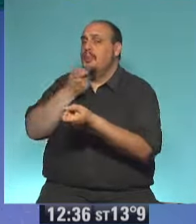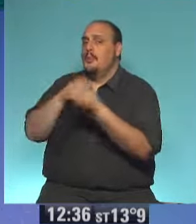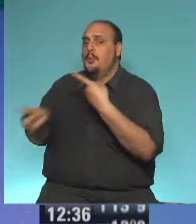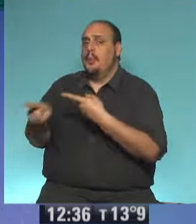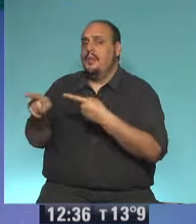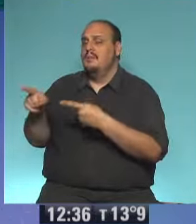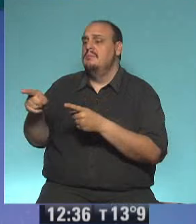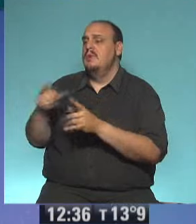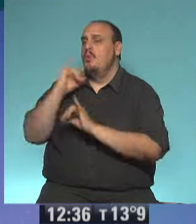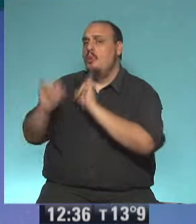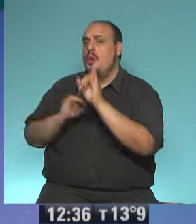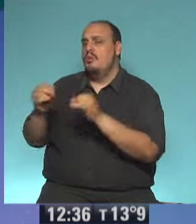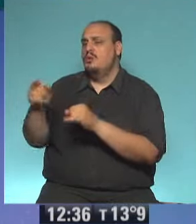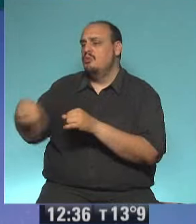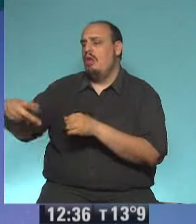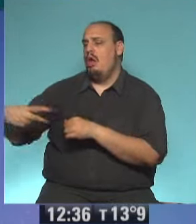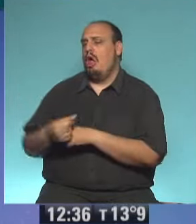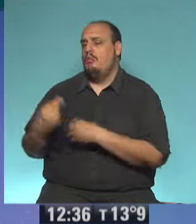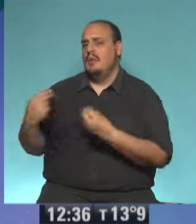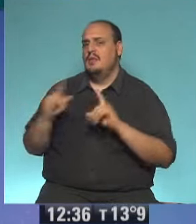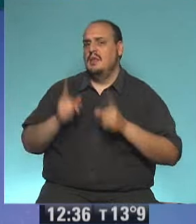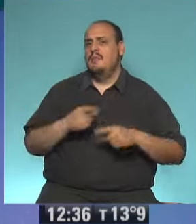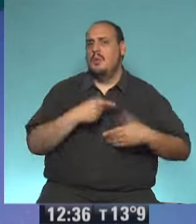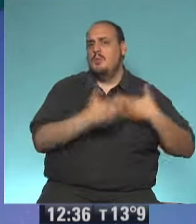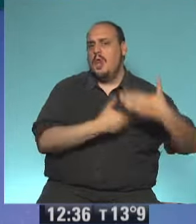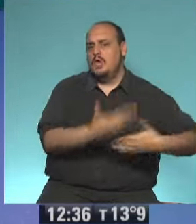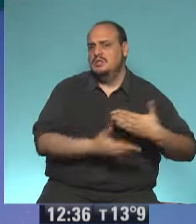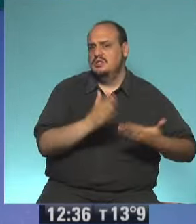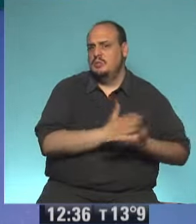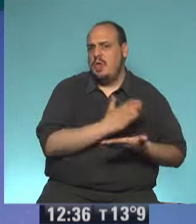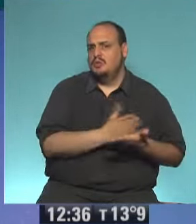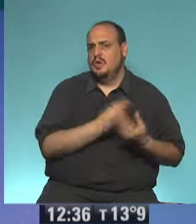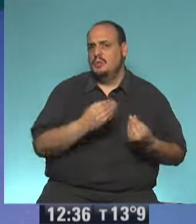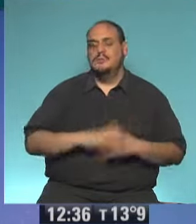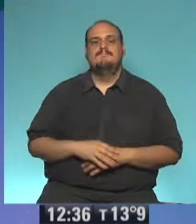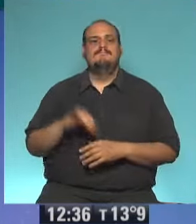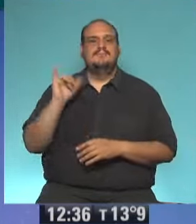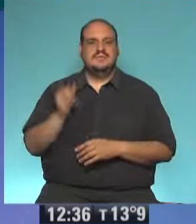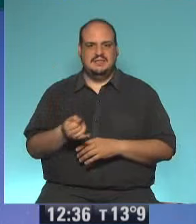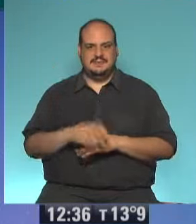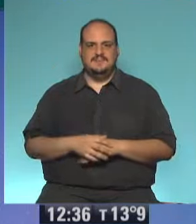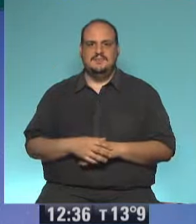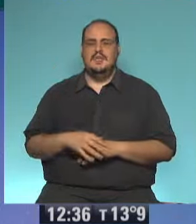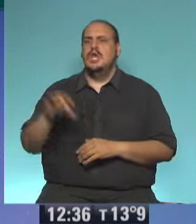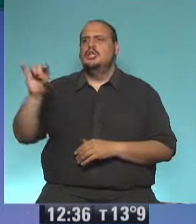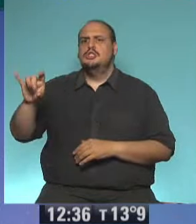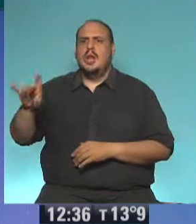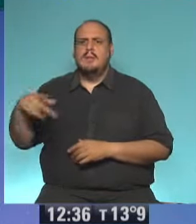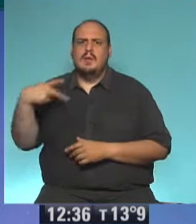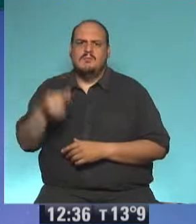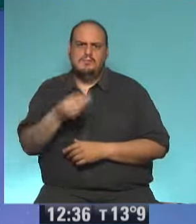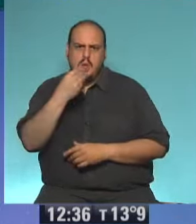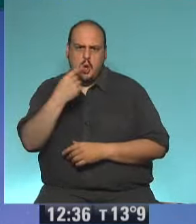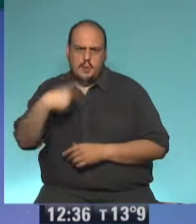están consumiendo? ¿Y cuál fue el proceso previo? Sí, no solo qué están consumiendo,